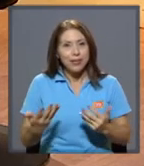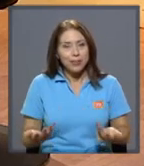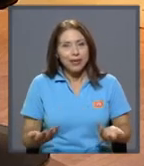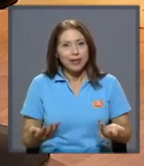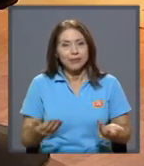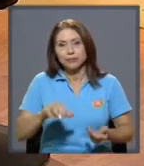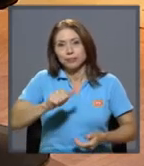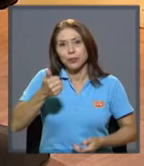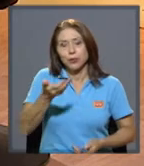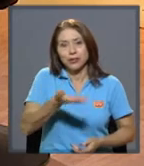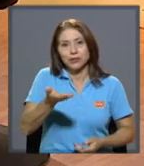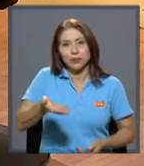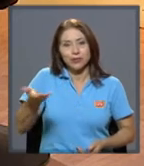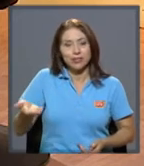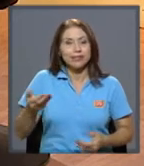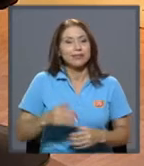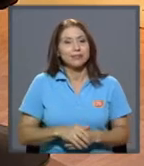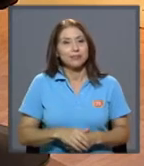en otras cosas.